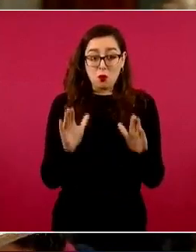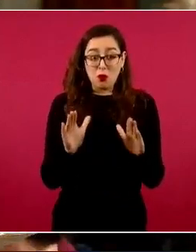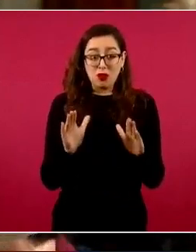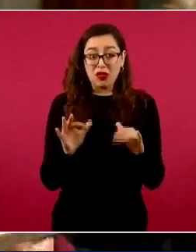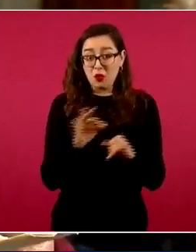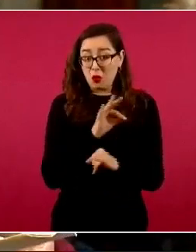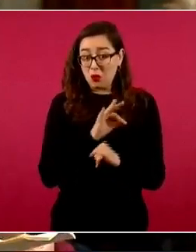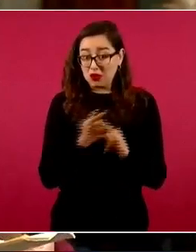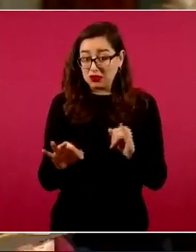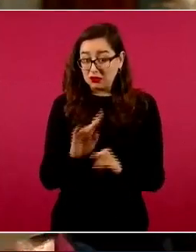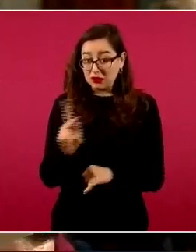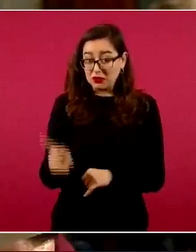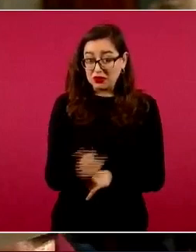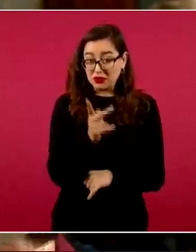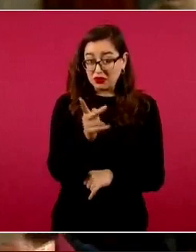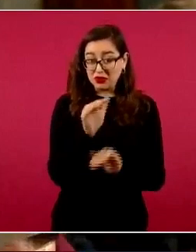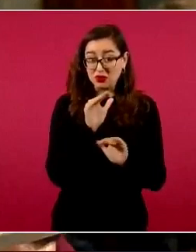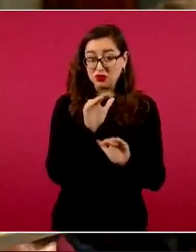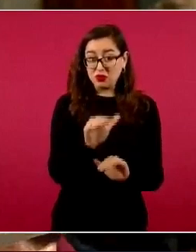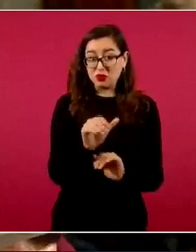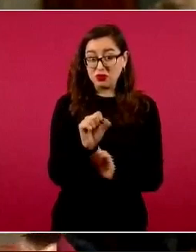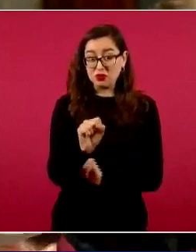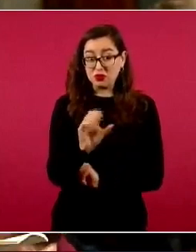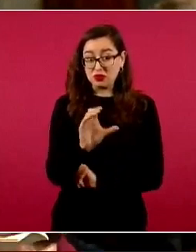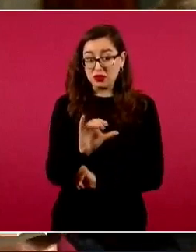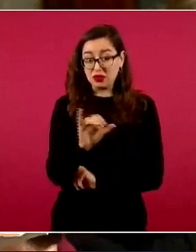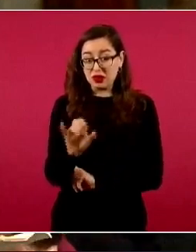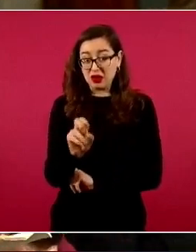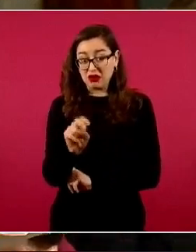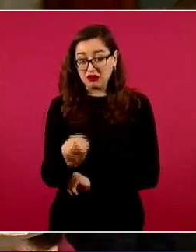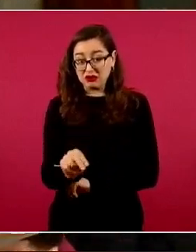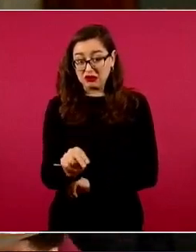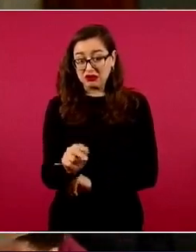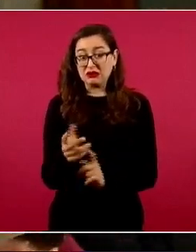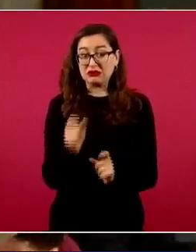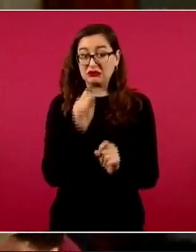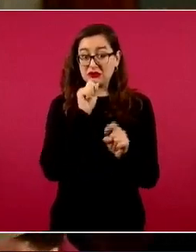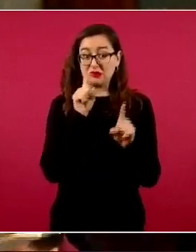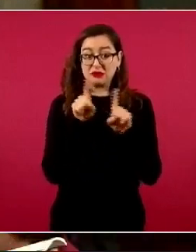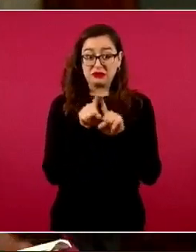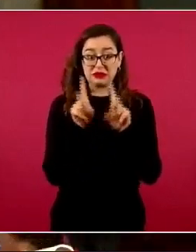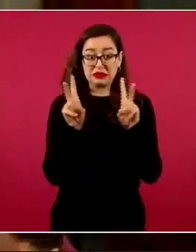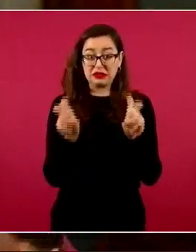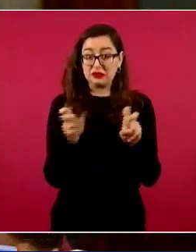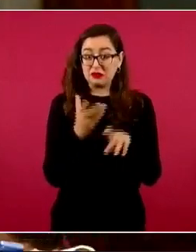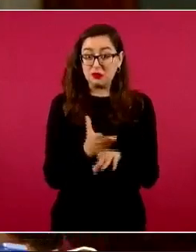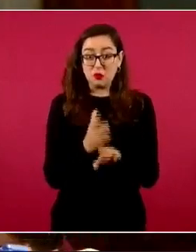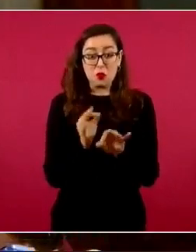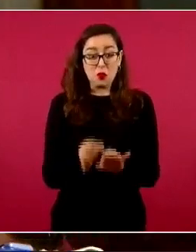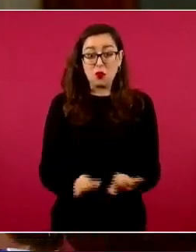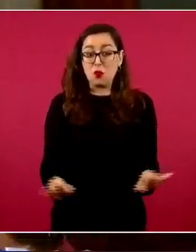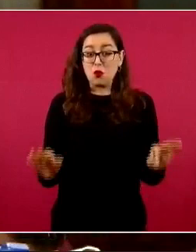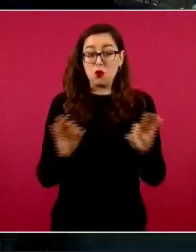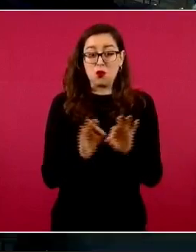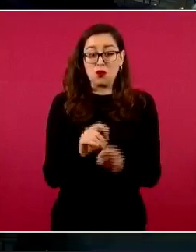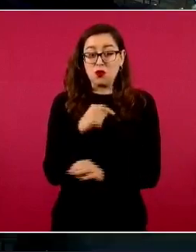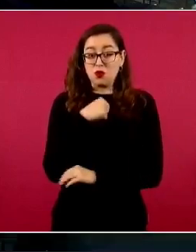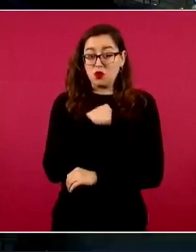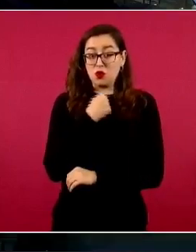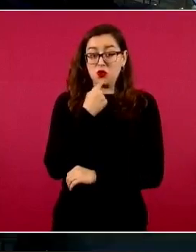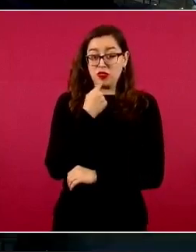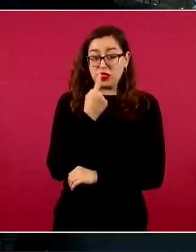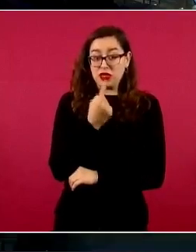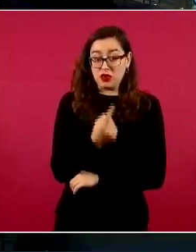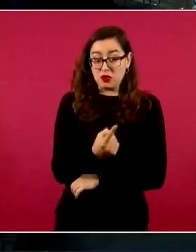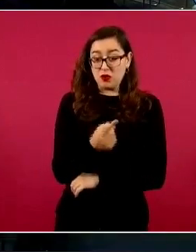Corte, presidente, para también abordar ese tema que es muy importante, porque yo sostengo que